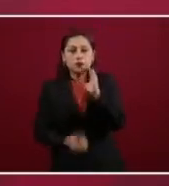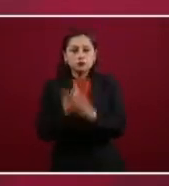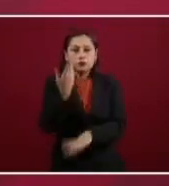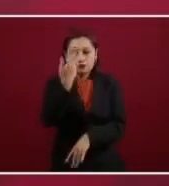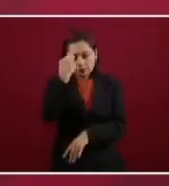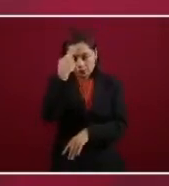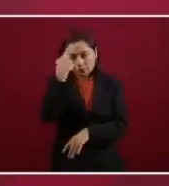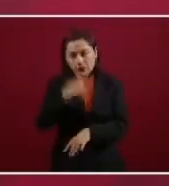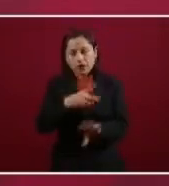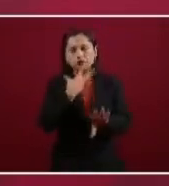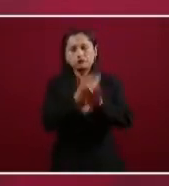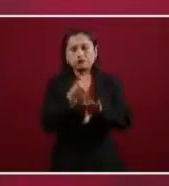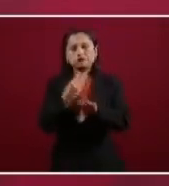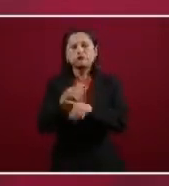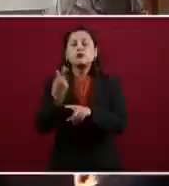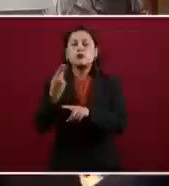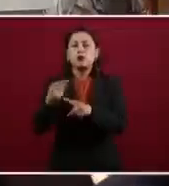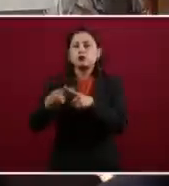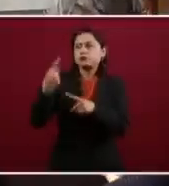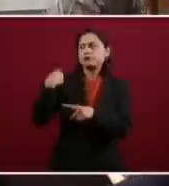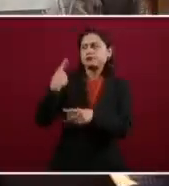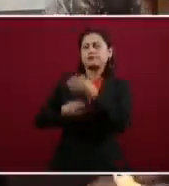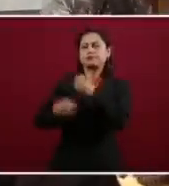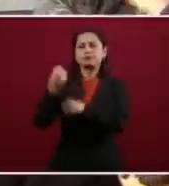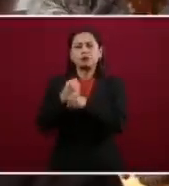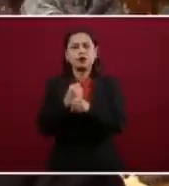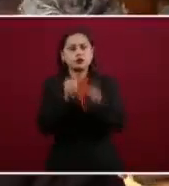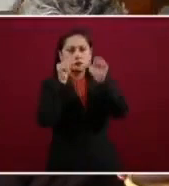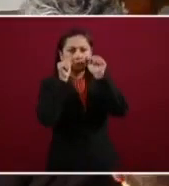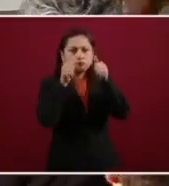de todo el año muchas gracias